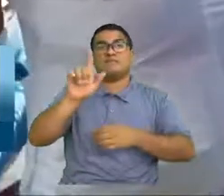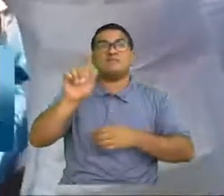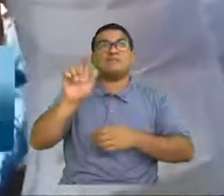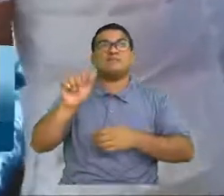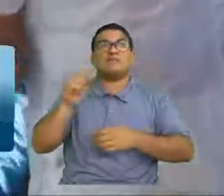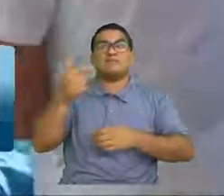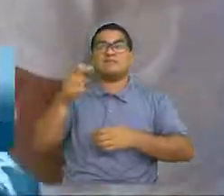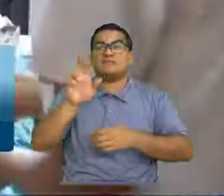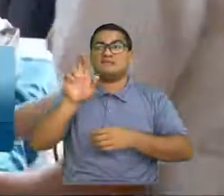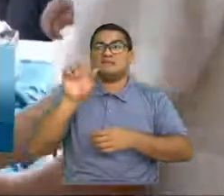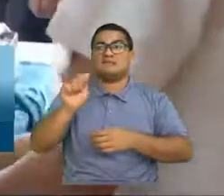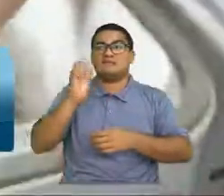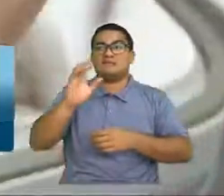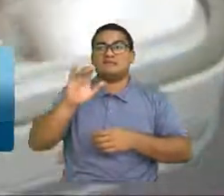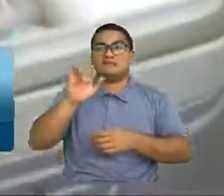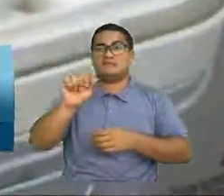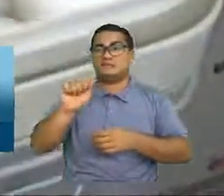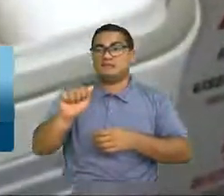tuvimos el agrado